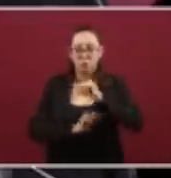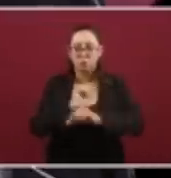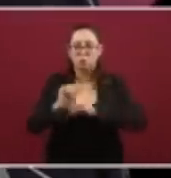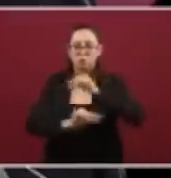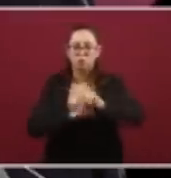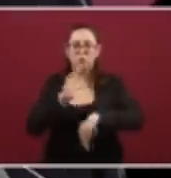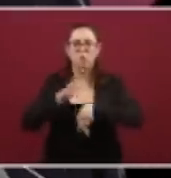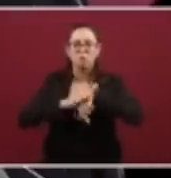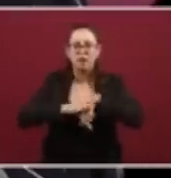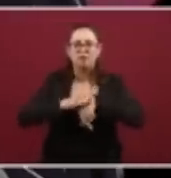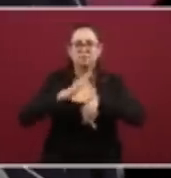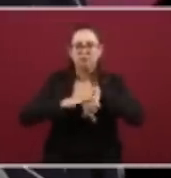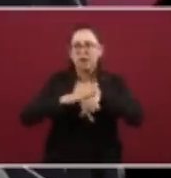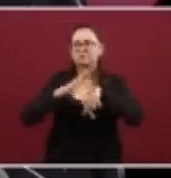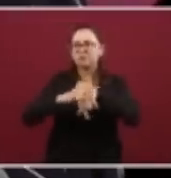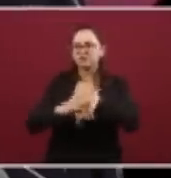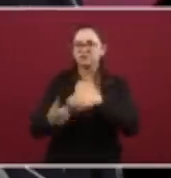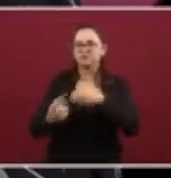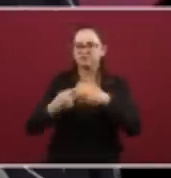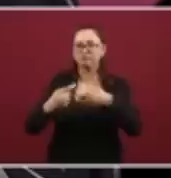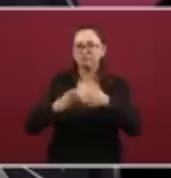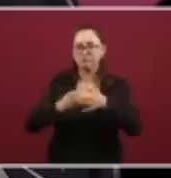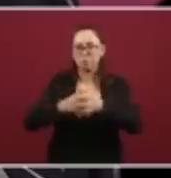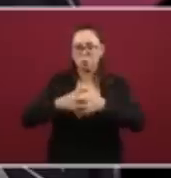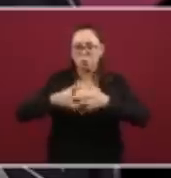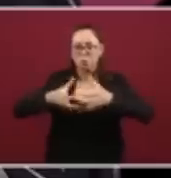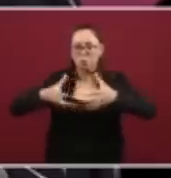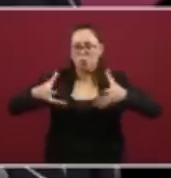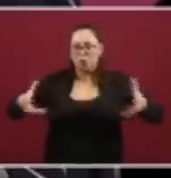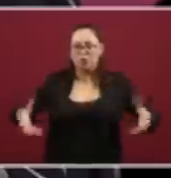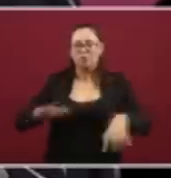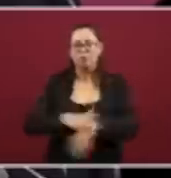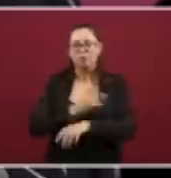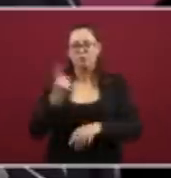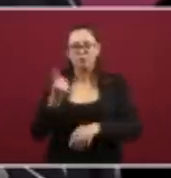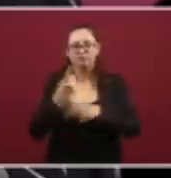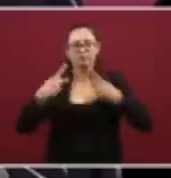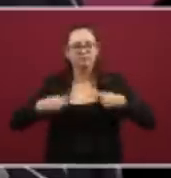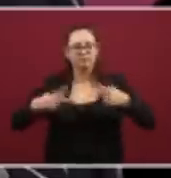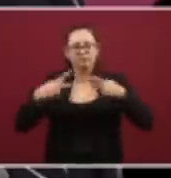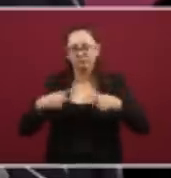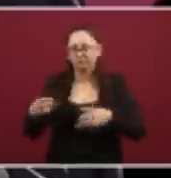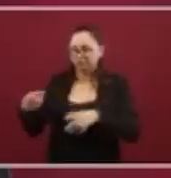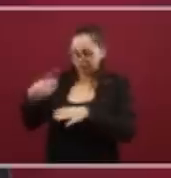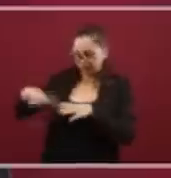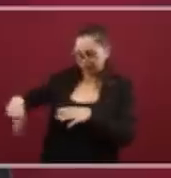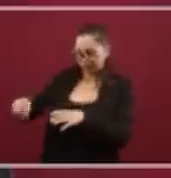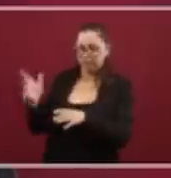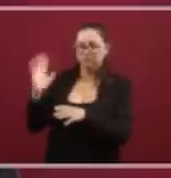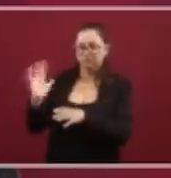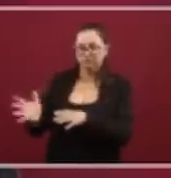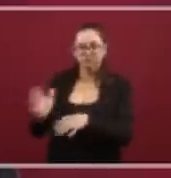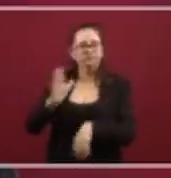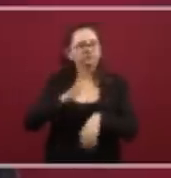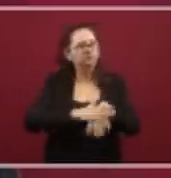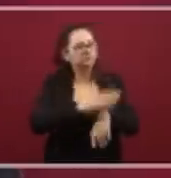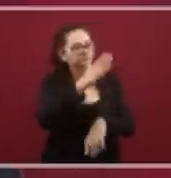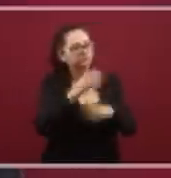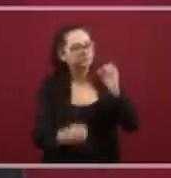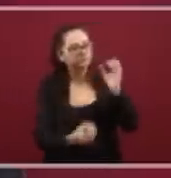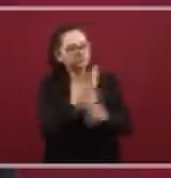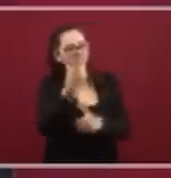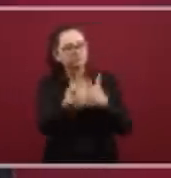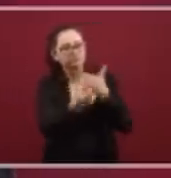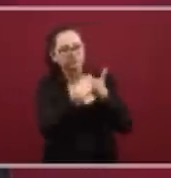se está reclutando a más personal y al mismo tiempo se le está